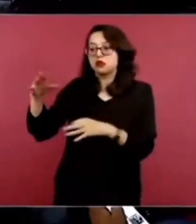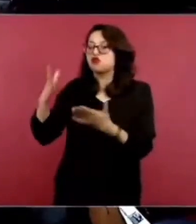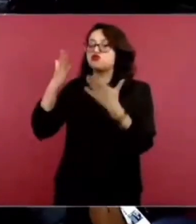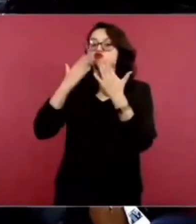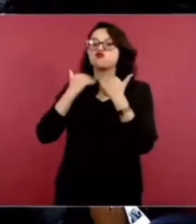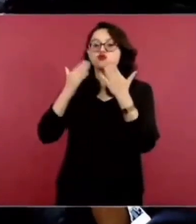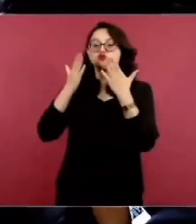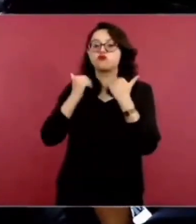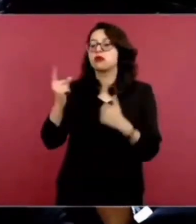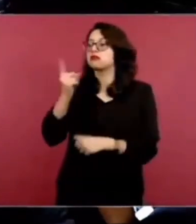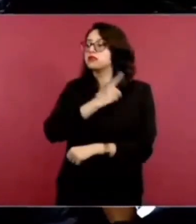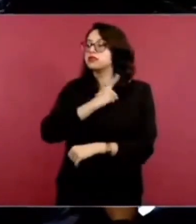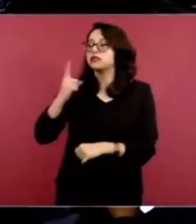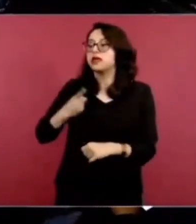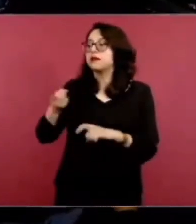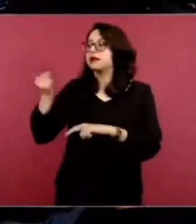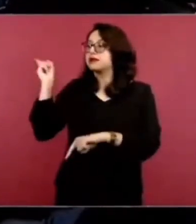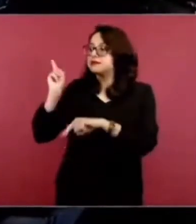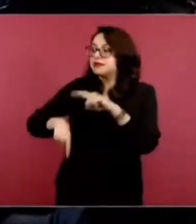de